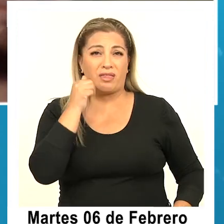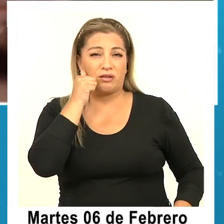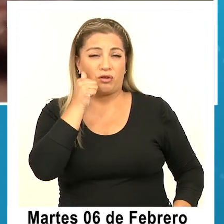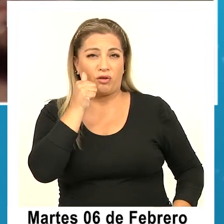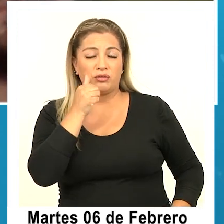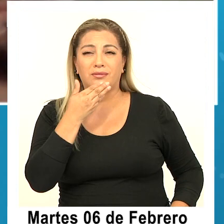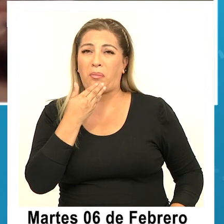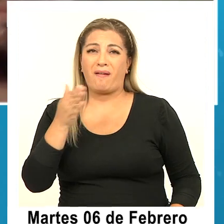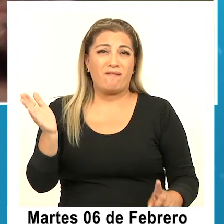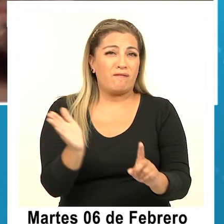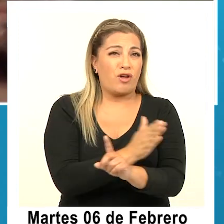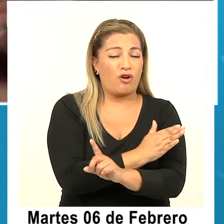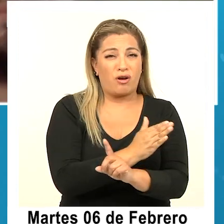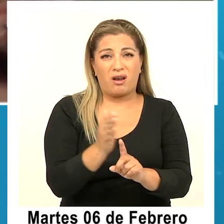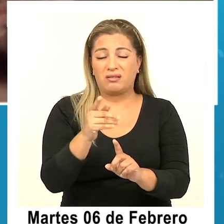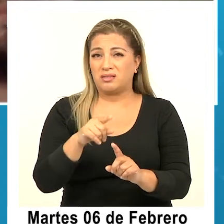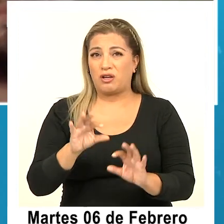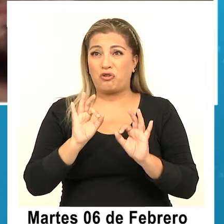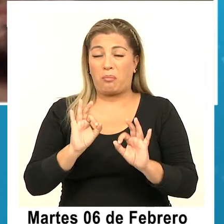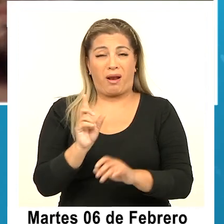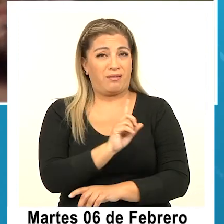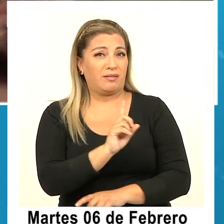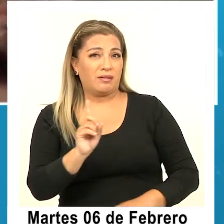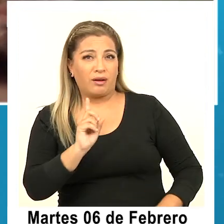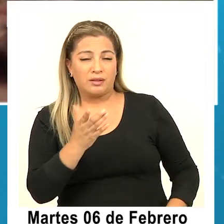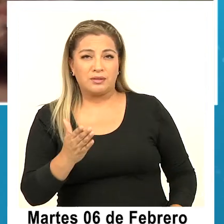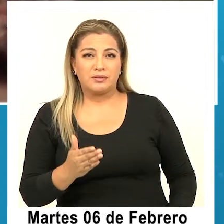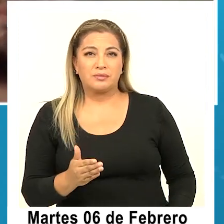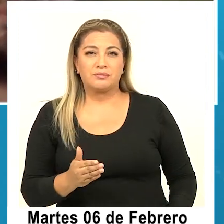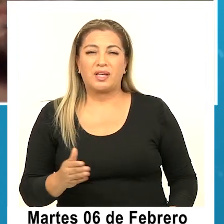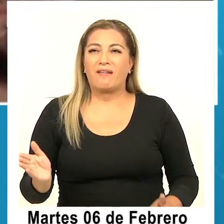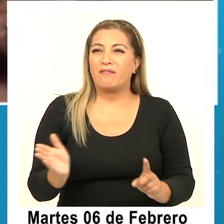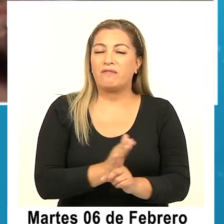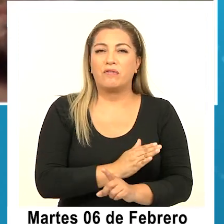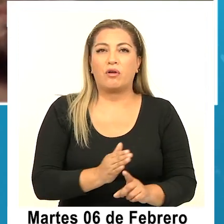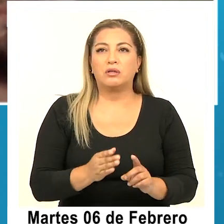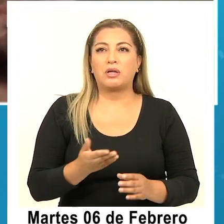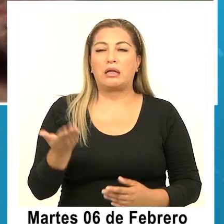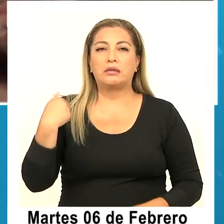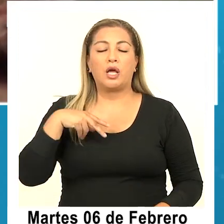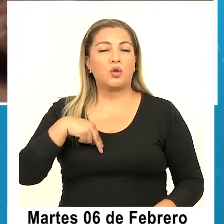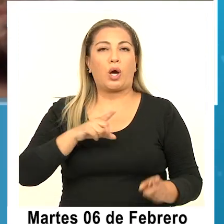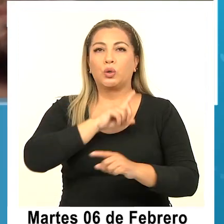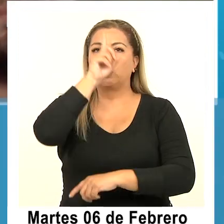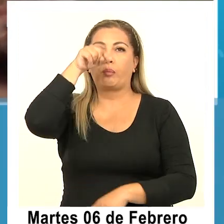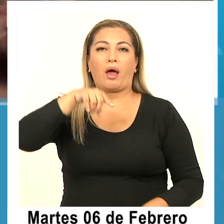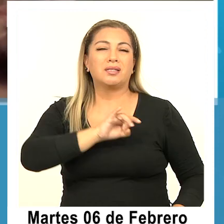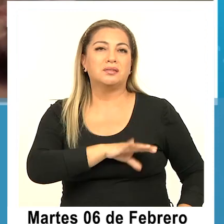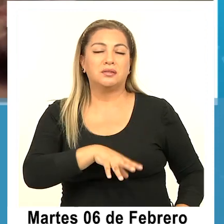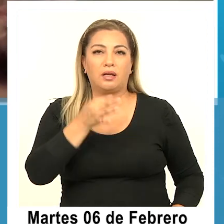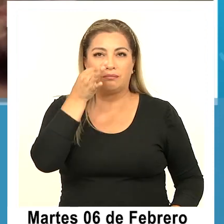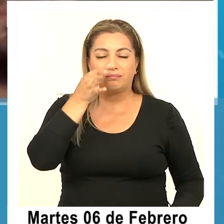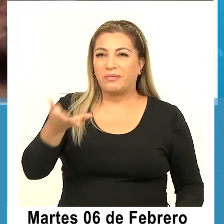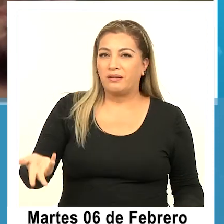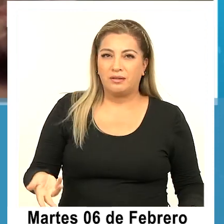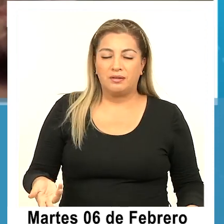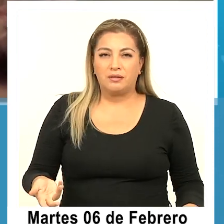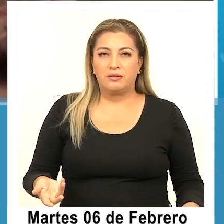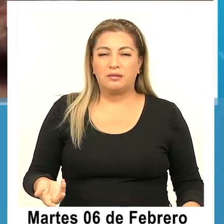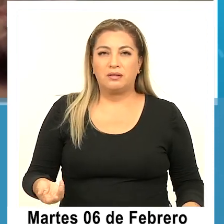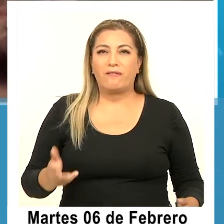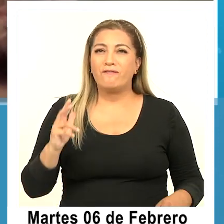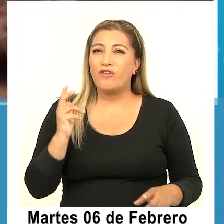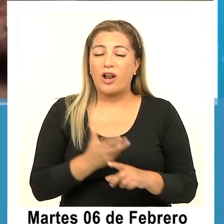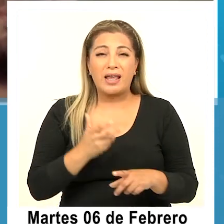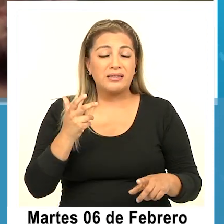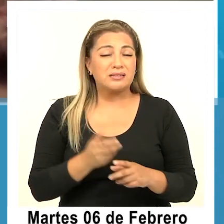de violencia que sobrepasan lo normal, actos de violencia que no estaban acostumbrados a ver acá, delincuencia que se dispara, que se multiplica. Entonces, esos